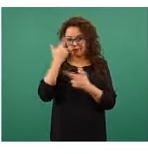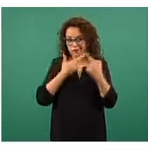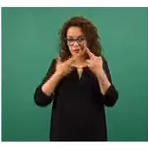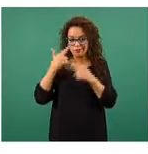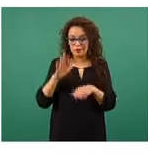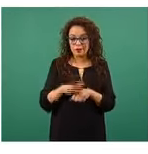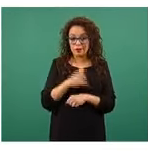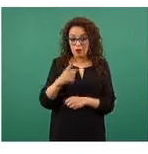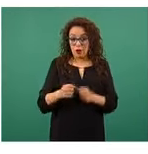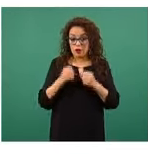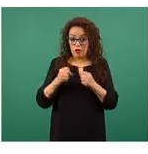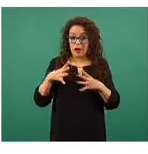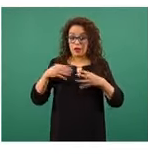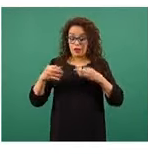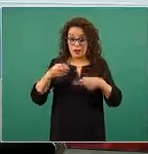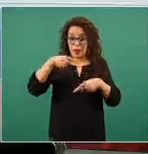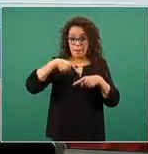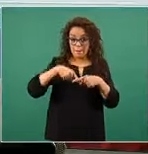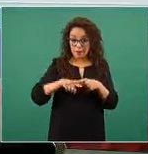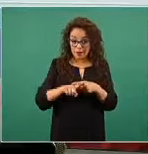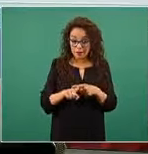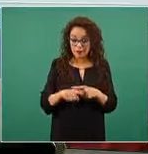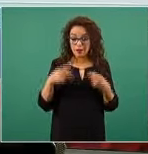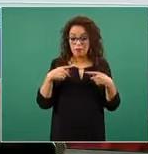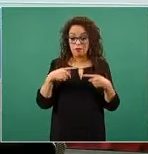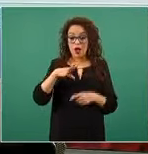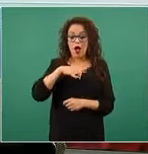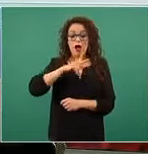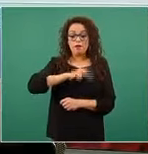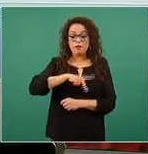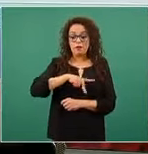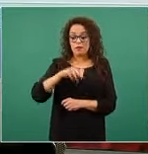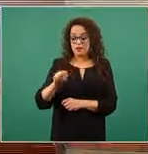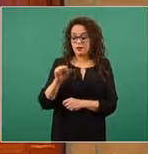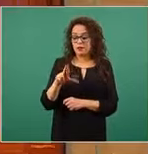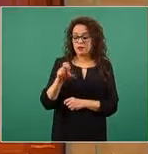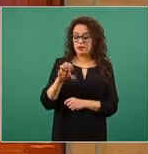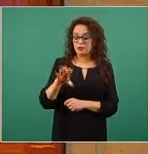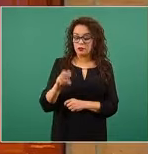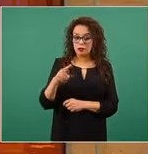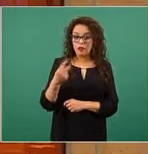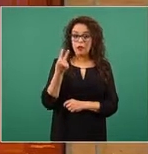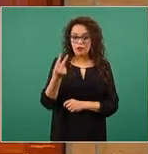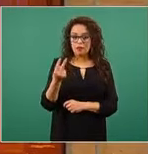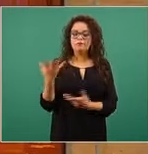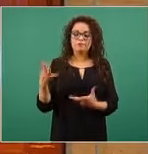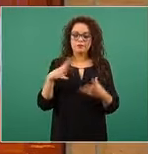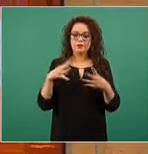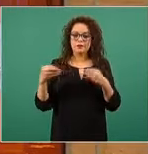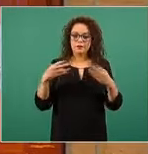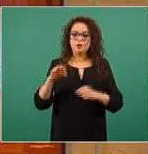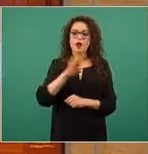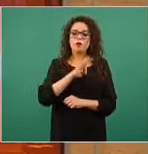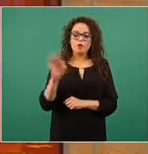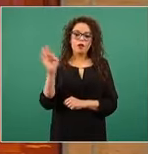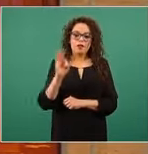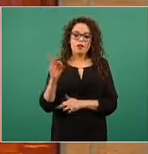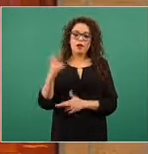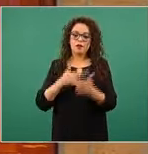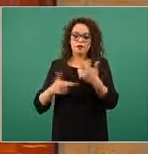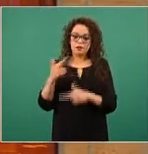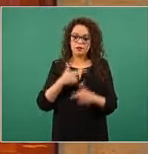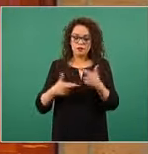de transmisión y de personas que tienen obviamente el virus SARS-CoV-2, pues bueno, la actividad epidémica pudiera reactivarse, es donde